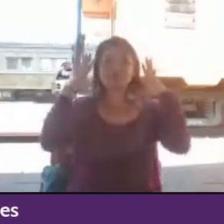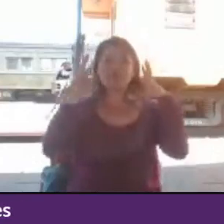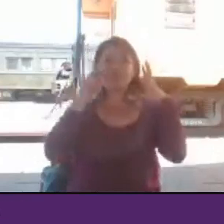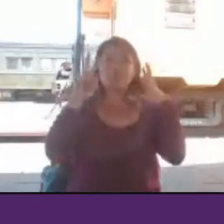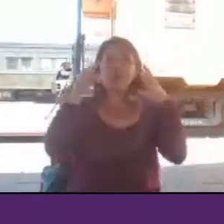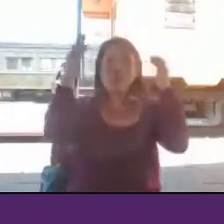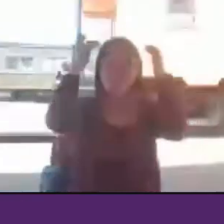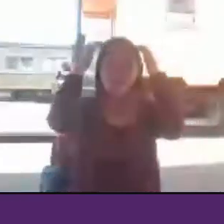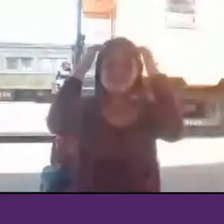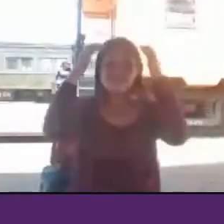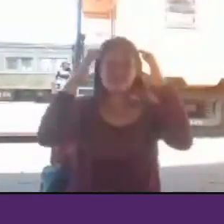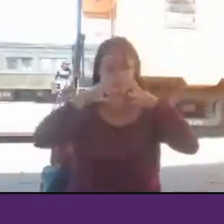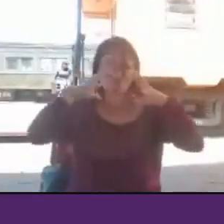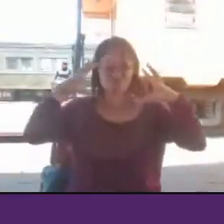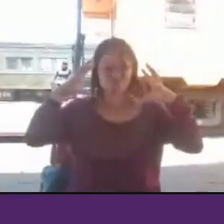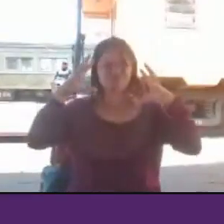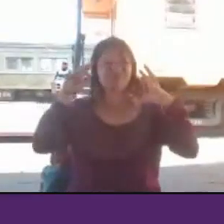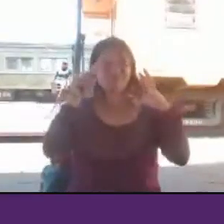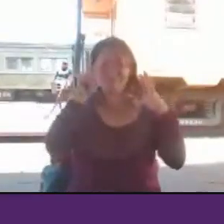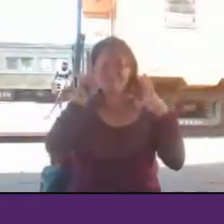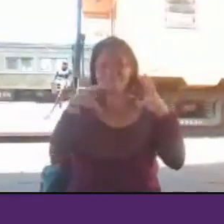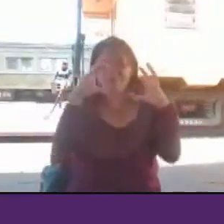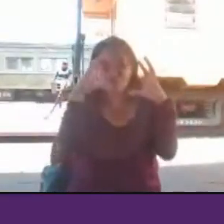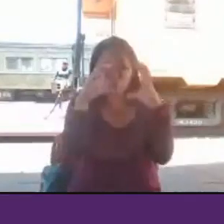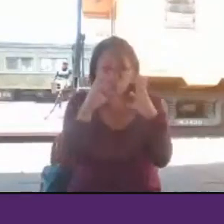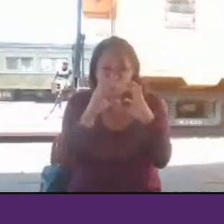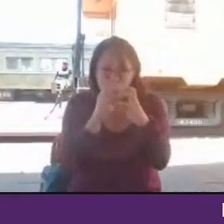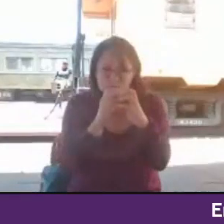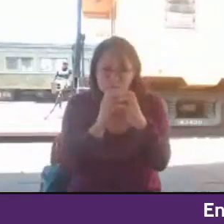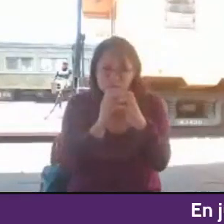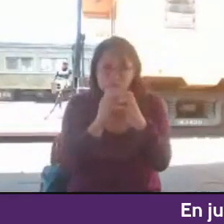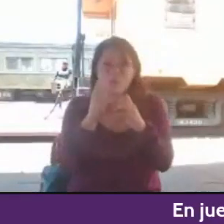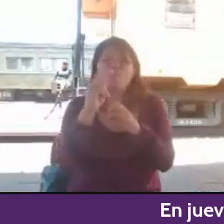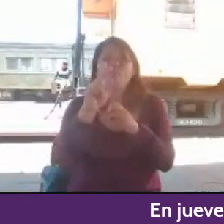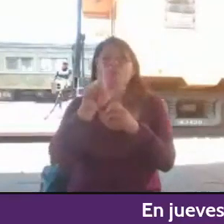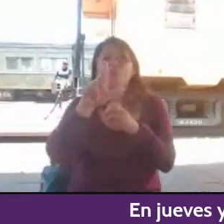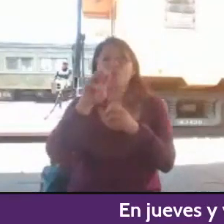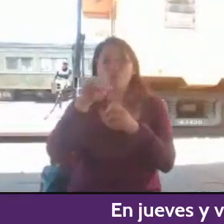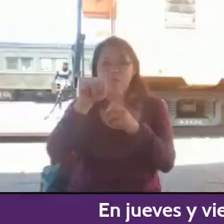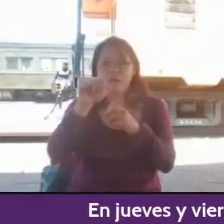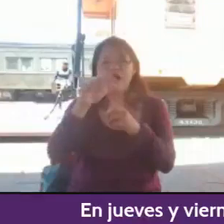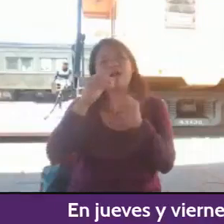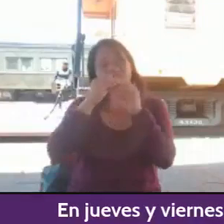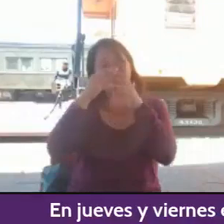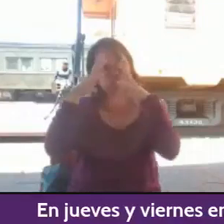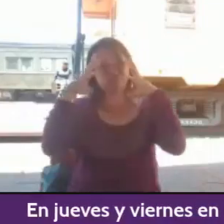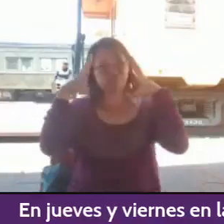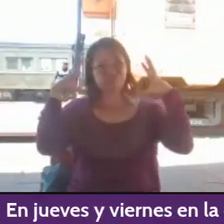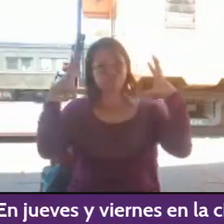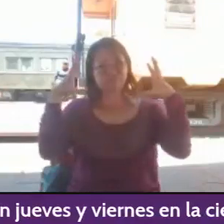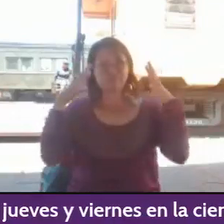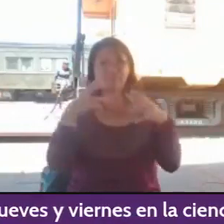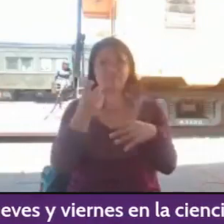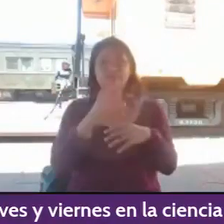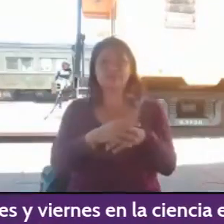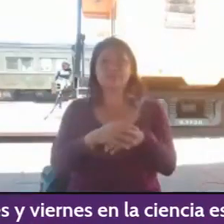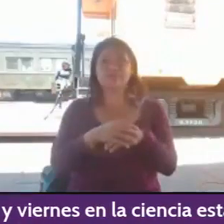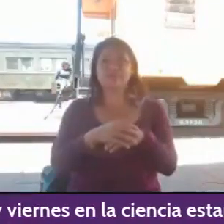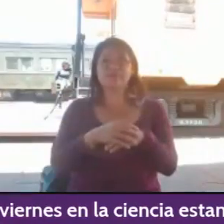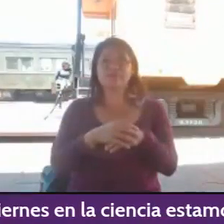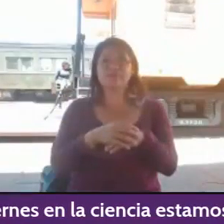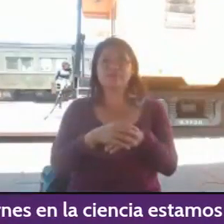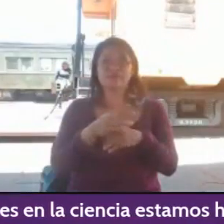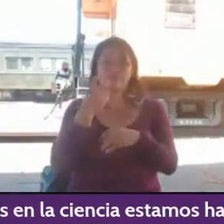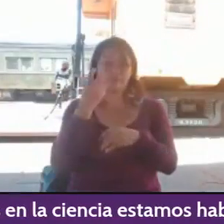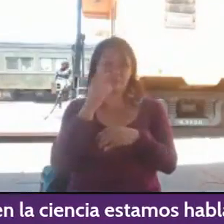verdad es una cabeza chiquitita la que ellas tienen. Y el plumaje es el que nos va a ayudar a eso. El plumaje, les comentaba, nos va a